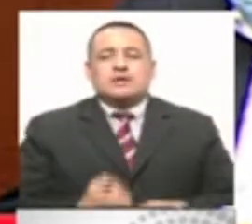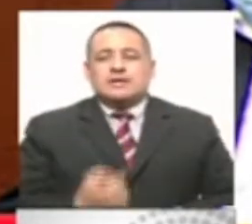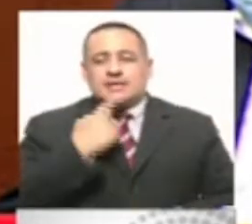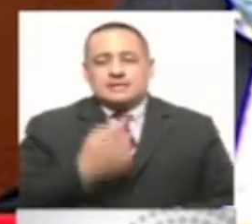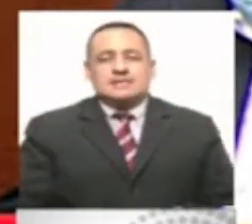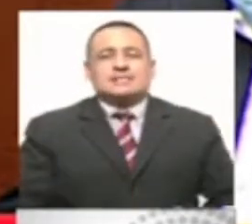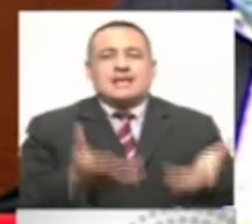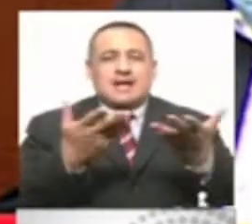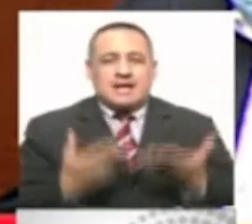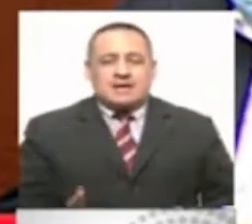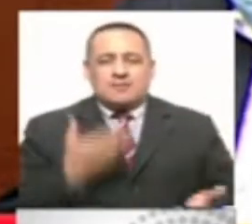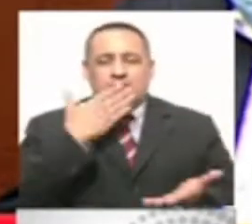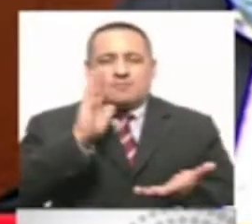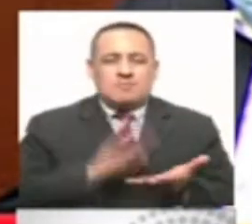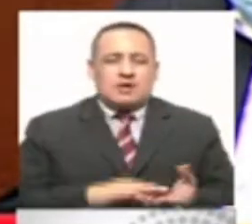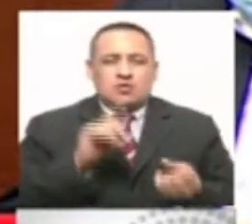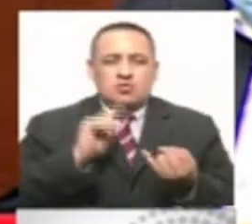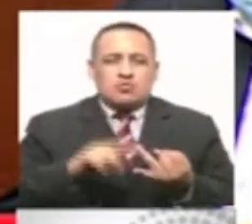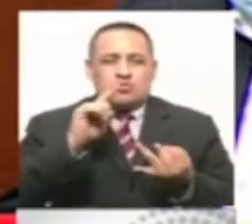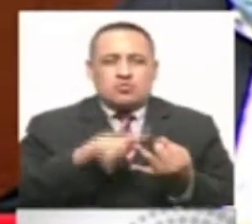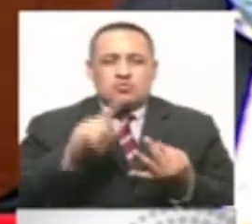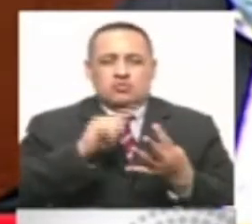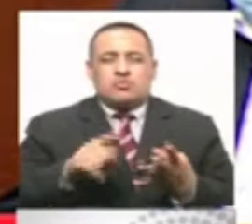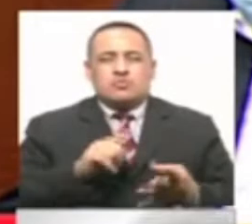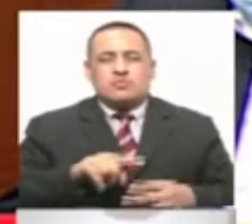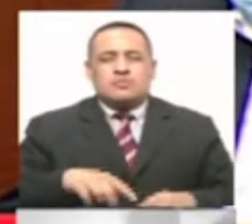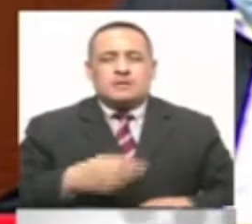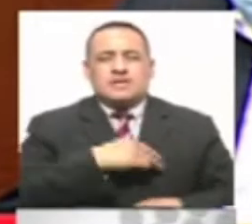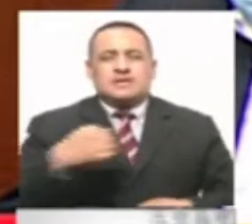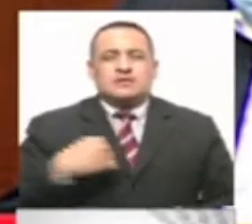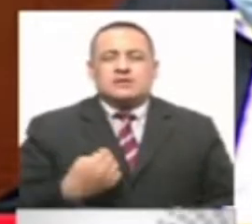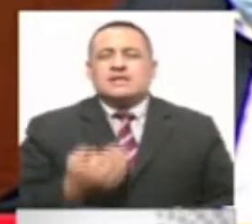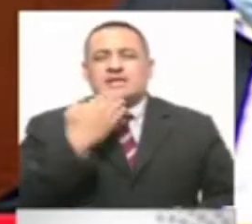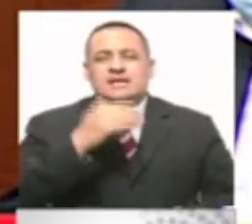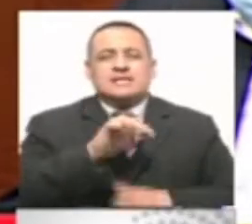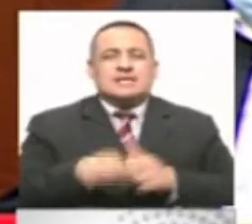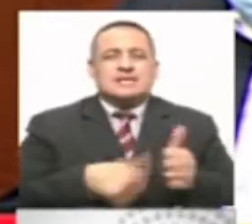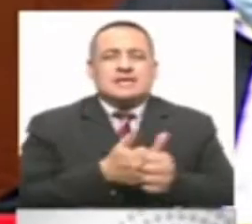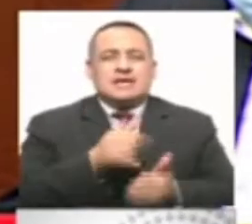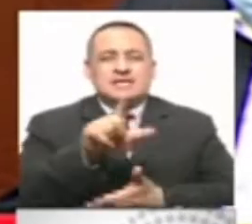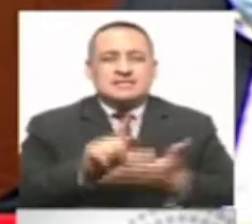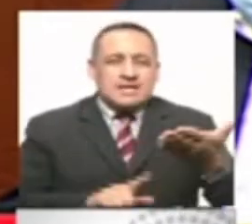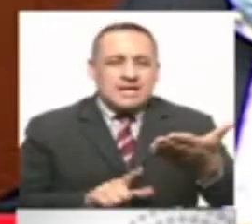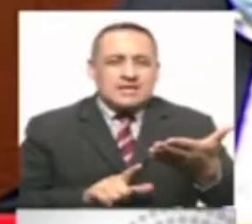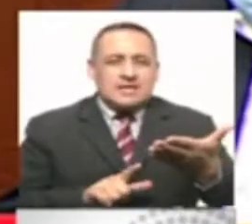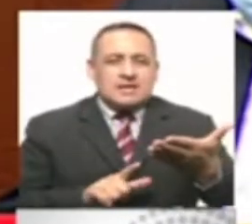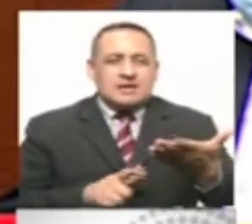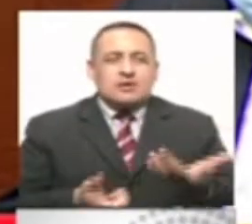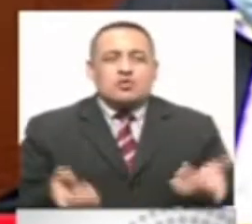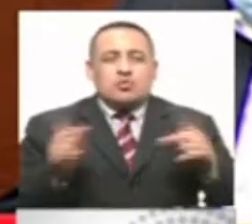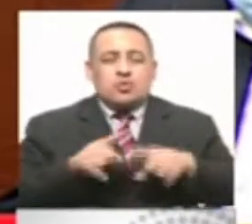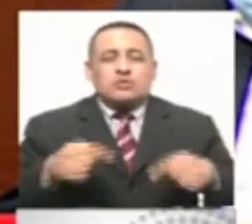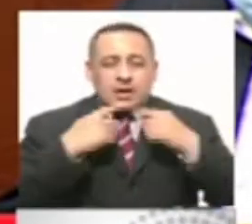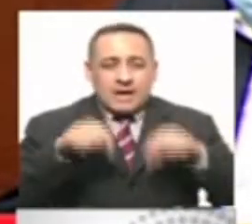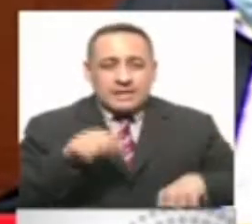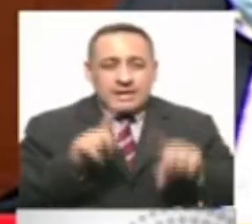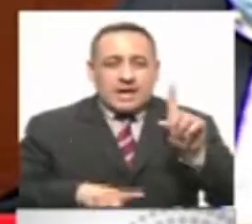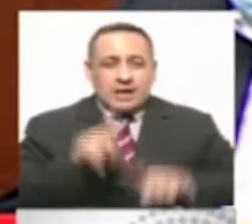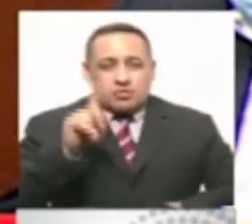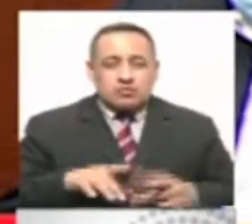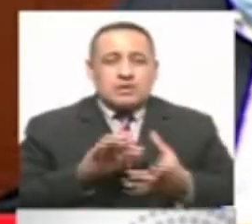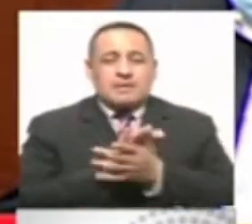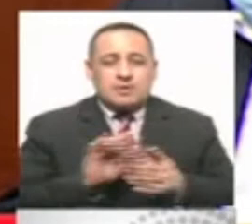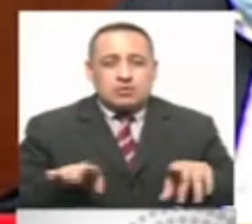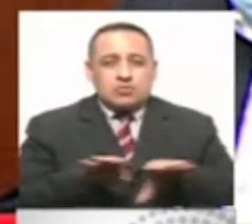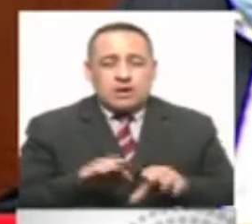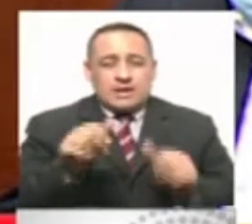traer abajo uno por uno los ministros. Me pregunto, ¿quién seguirá en su lista? Cuando aquí, estimados colegas y